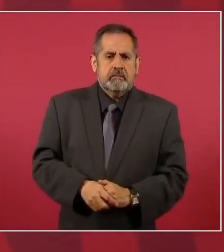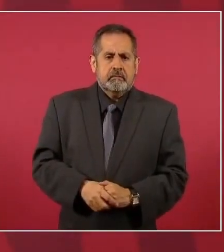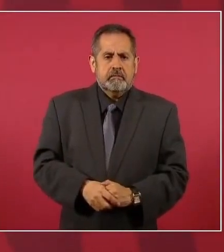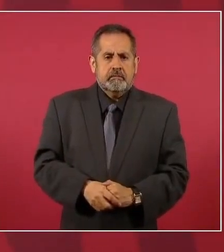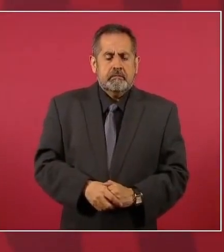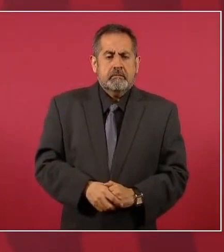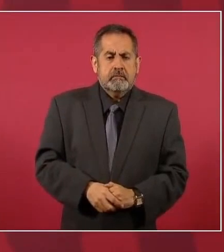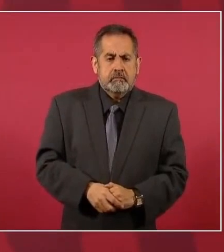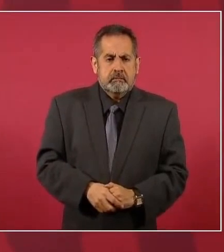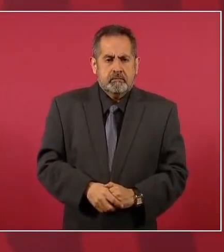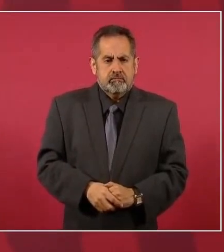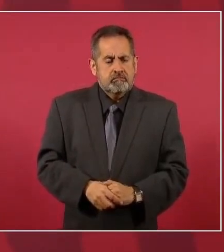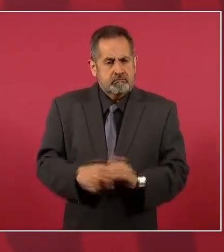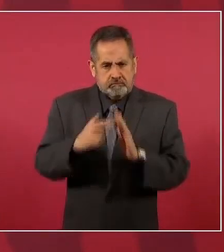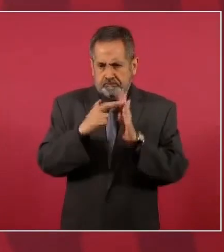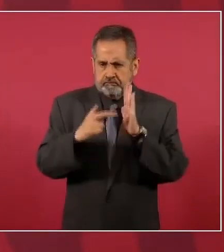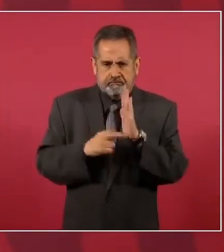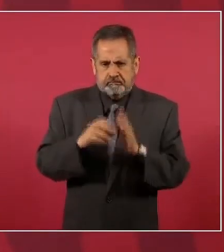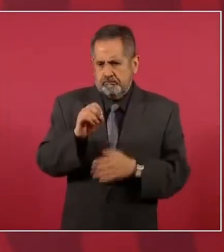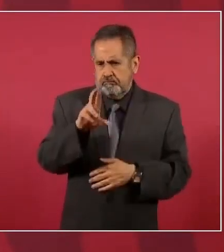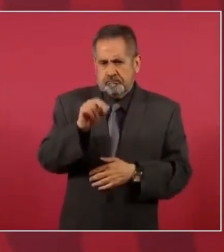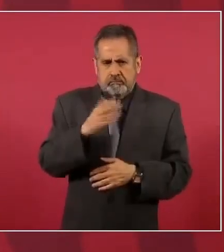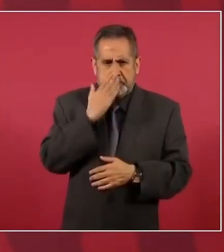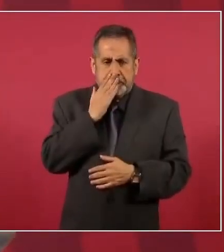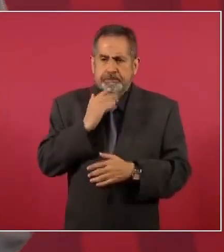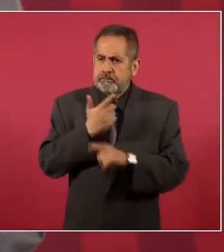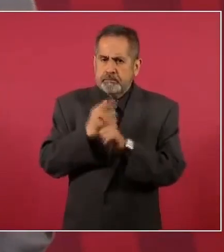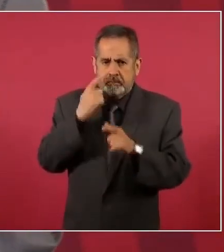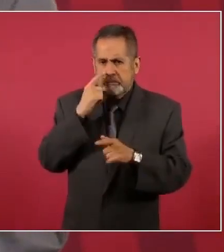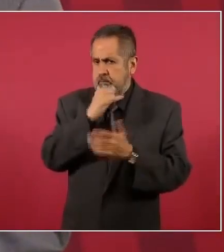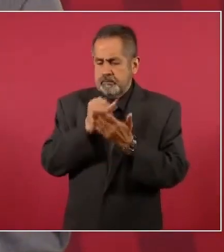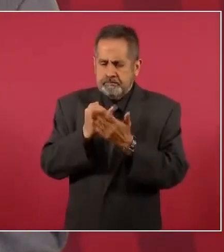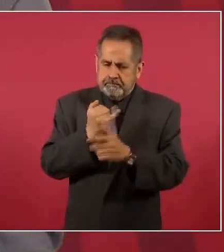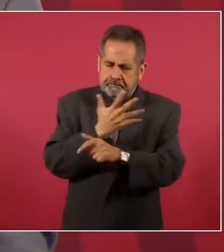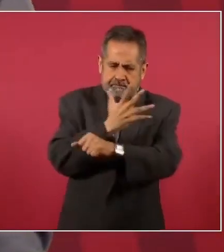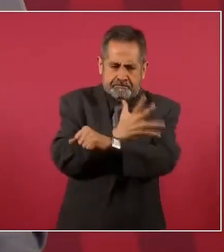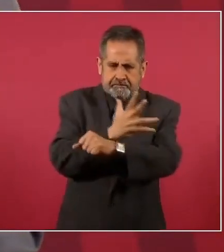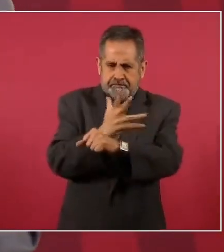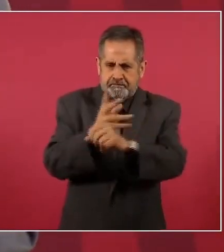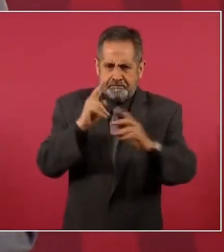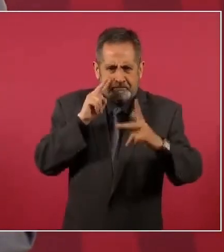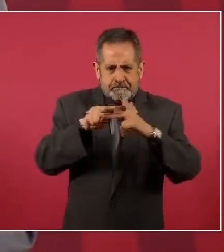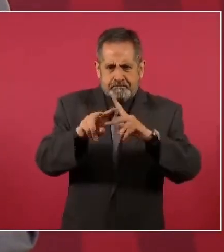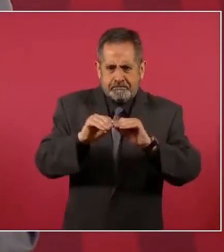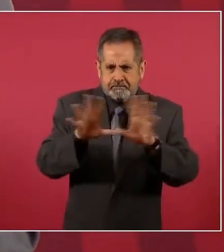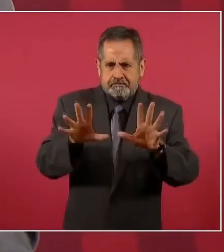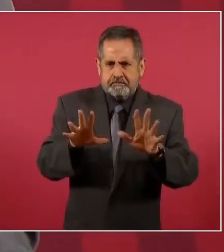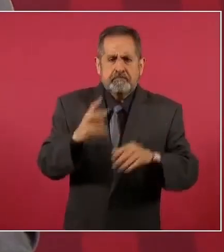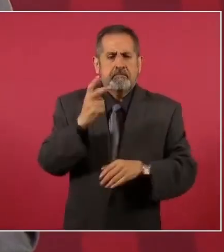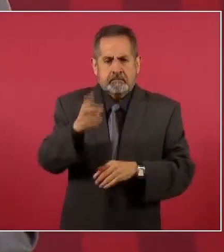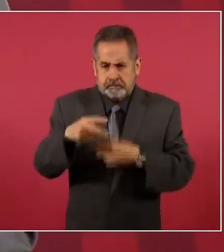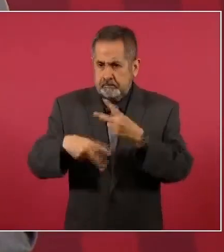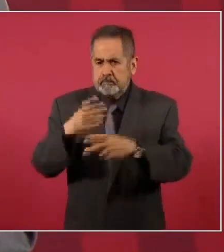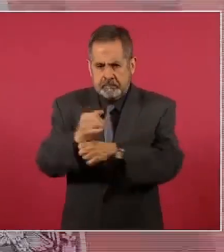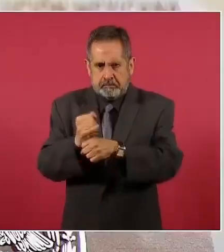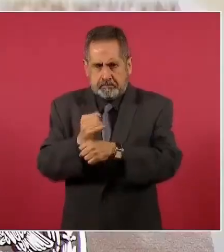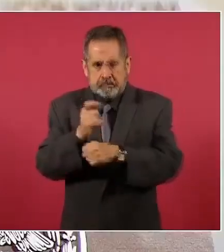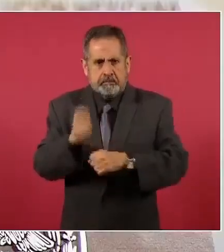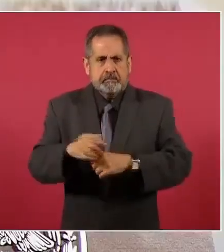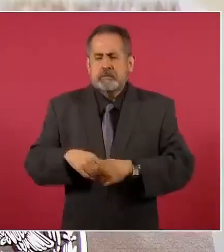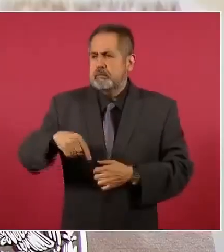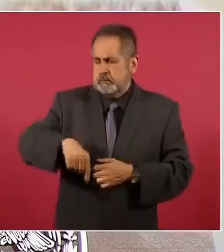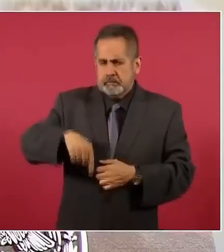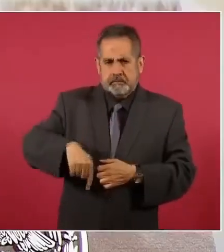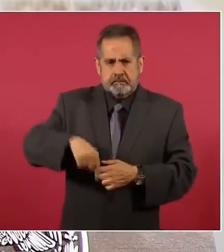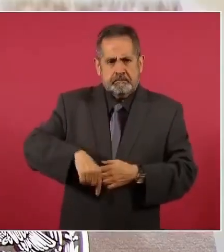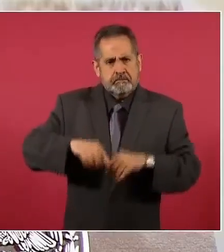Es una regla de oro de la democracia, la transparencia. Y se va a investigar. Y aquí